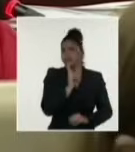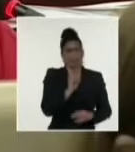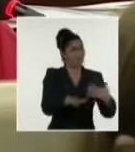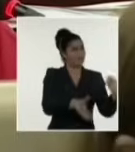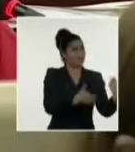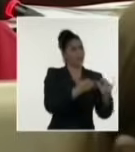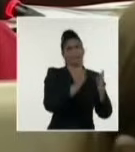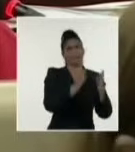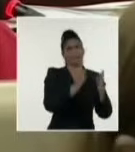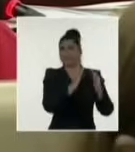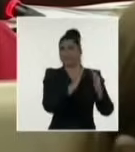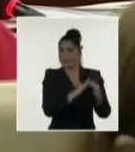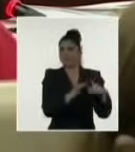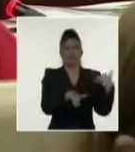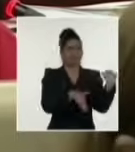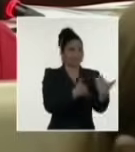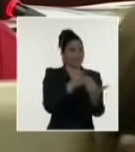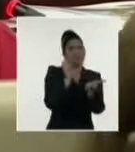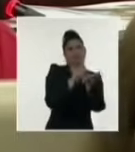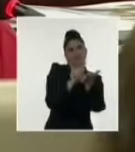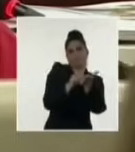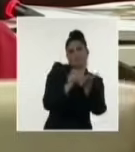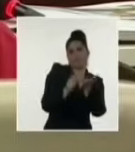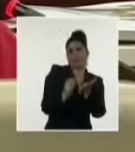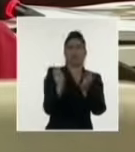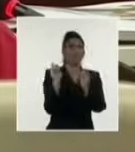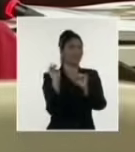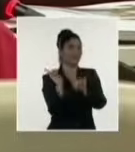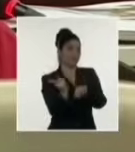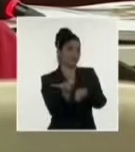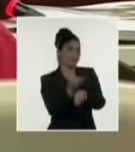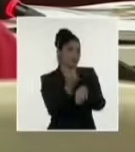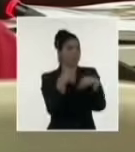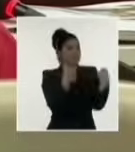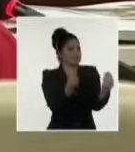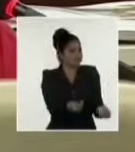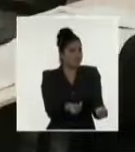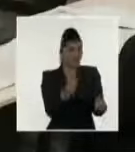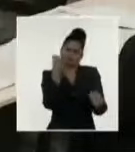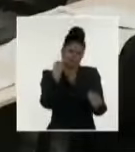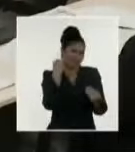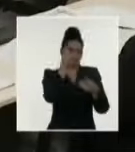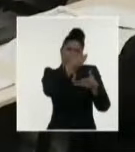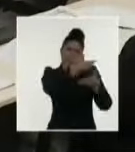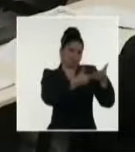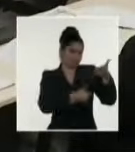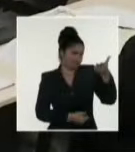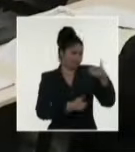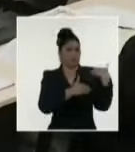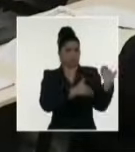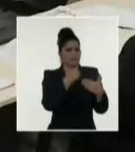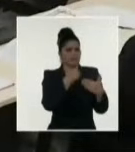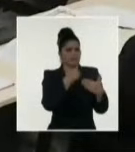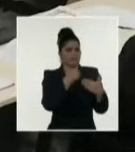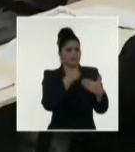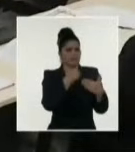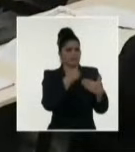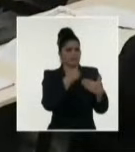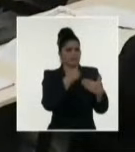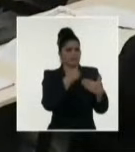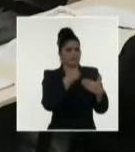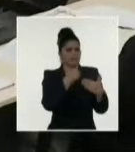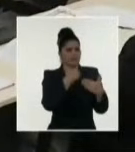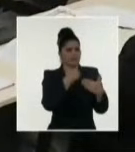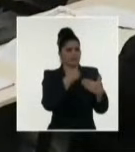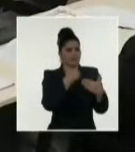es solo no son solo las dificultades en completar nuestras plantillas sino mantener completa La que ya tenemos los análisis realizados sobre ya aquí